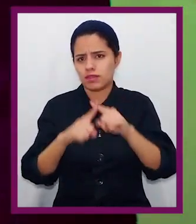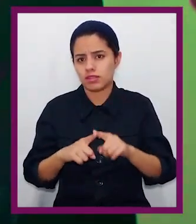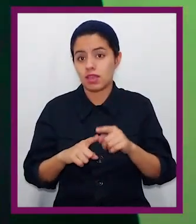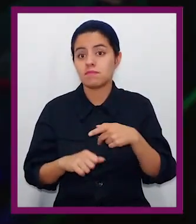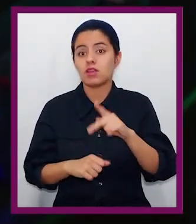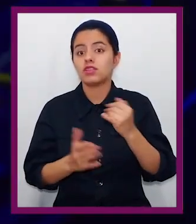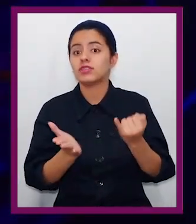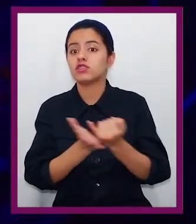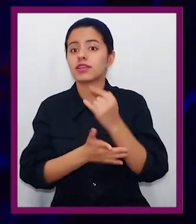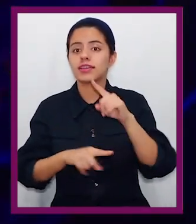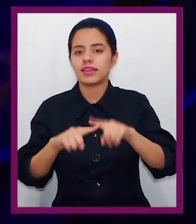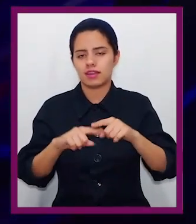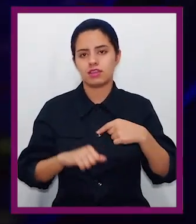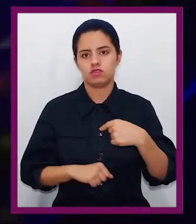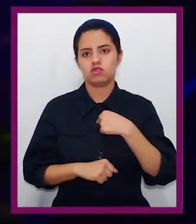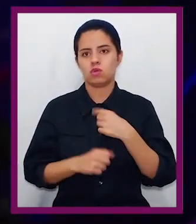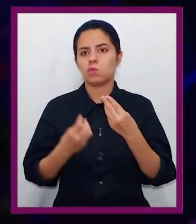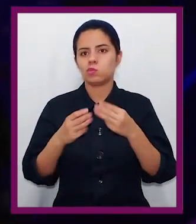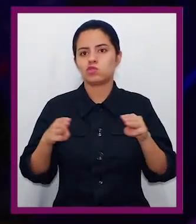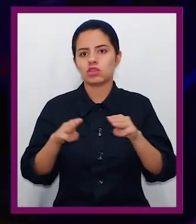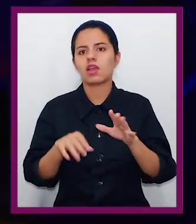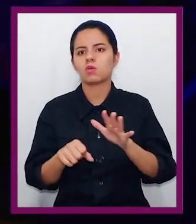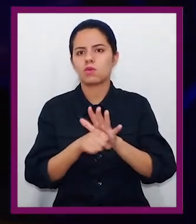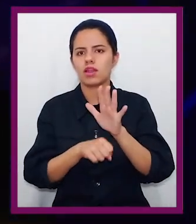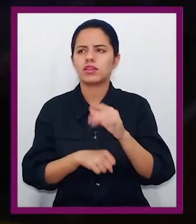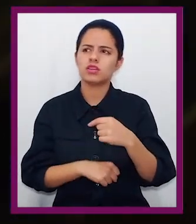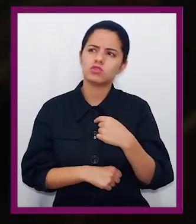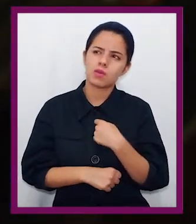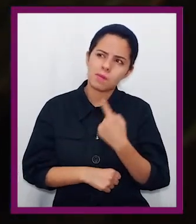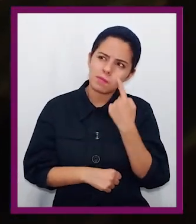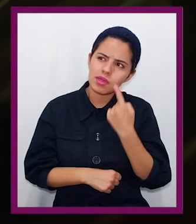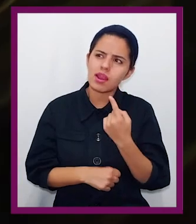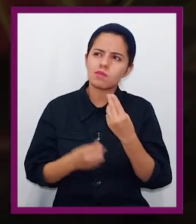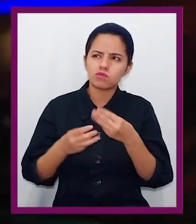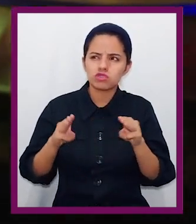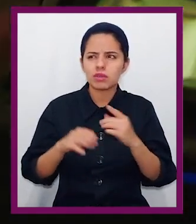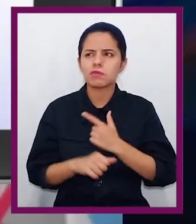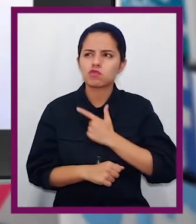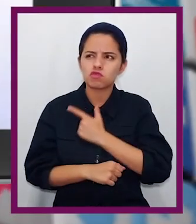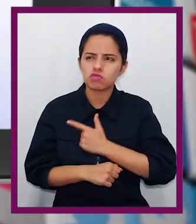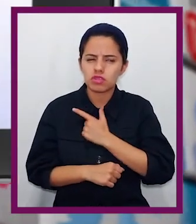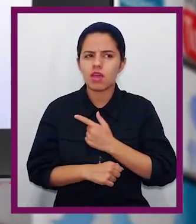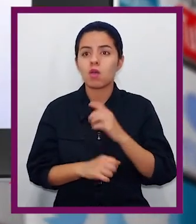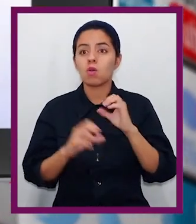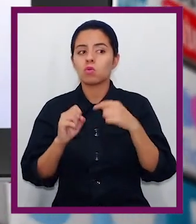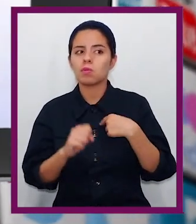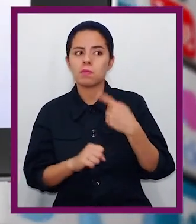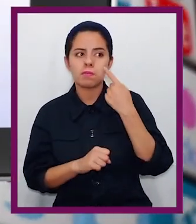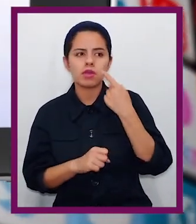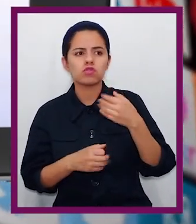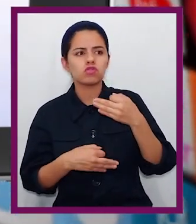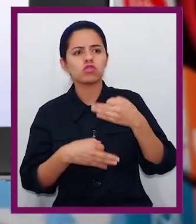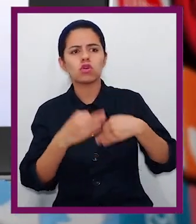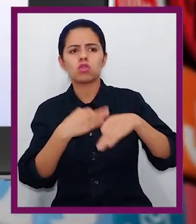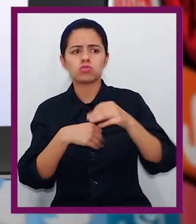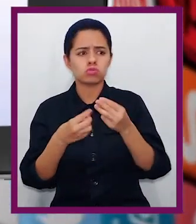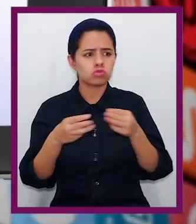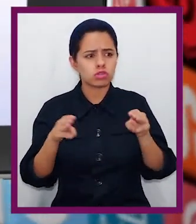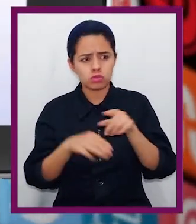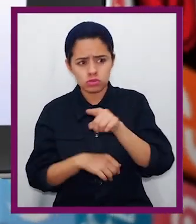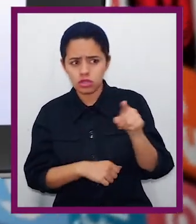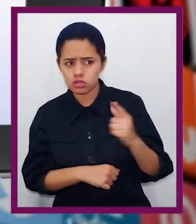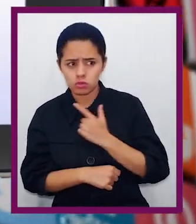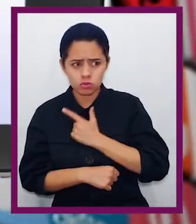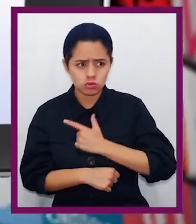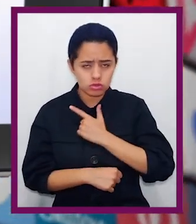música. Finalmente voy a ser yo el que decida si me gusta tu música, me gusta tu música, o veo que se divierten todos más con esta